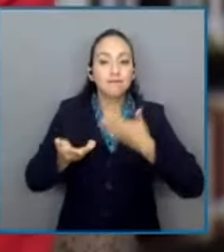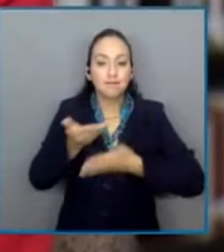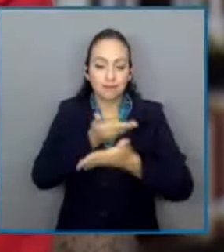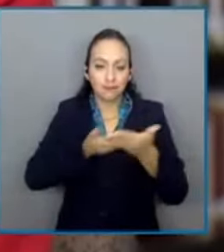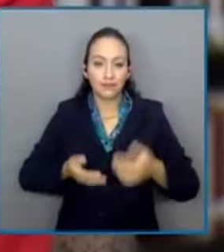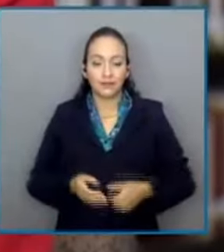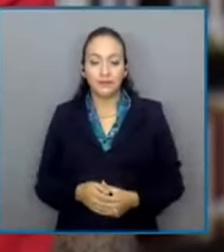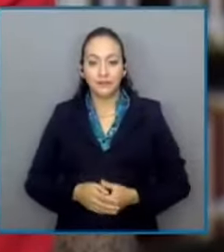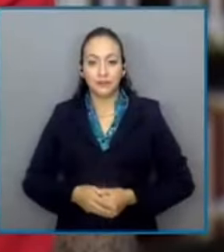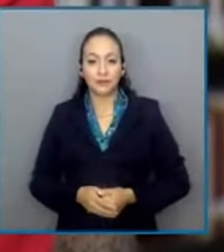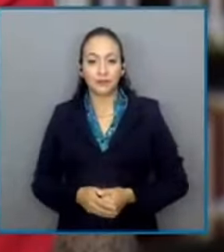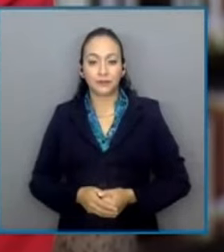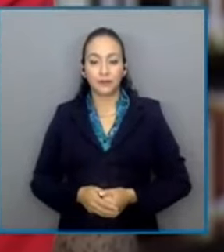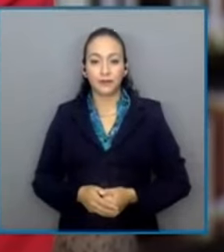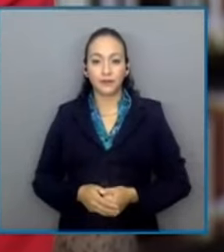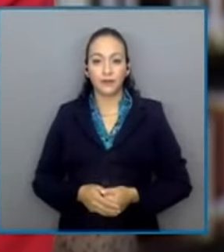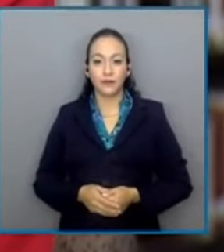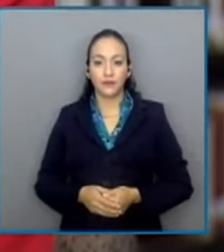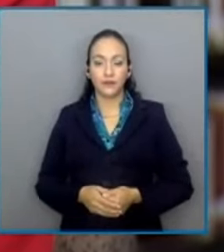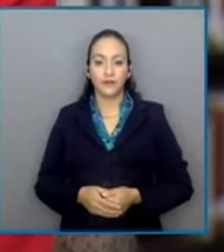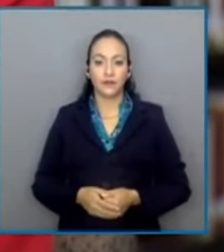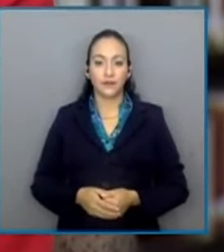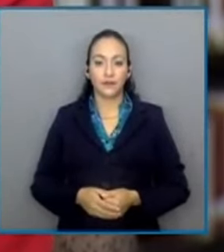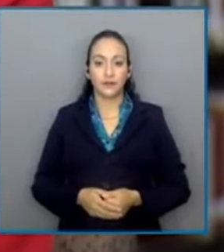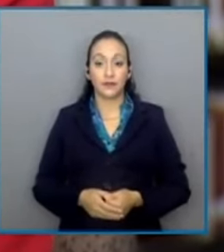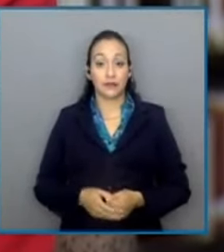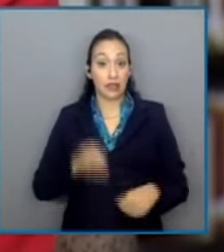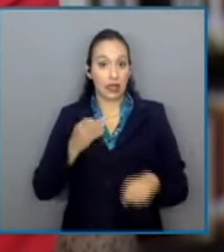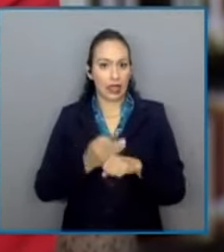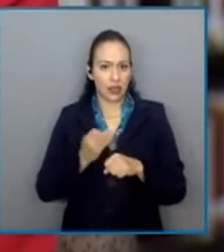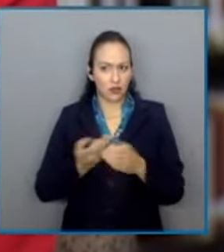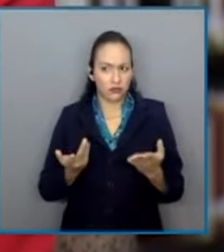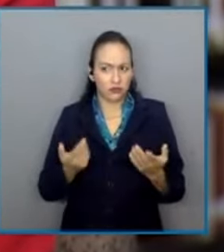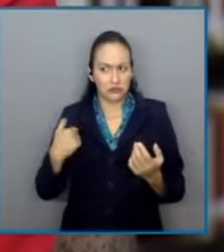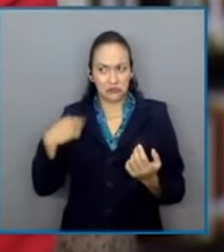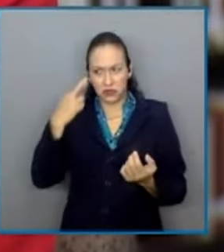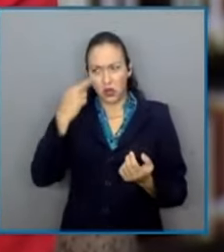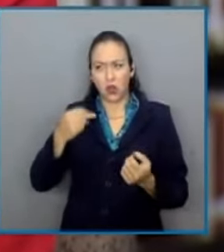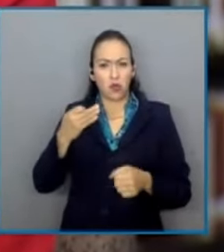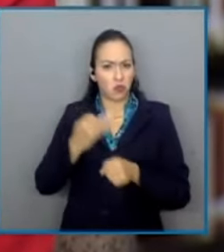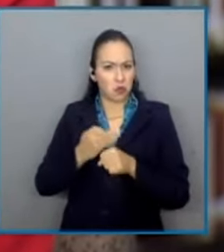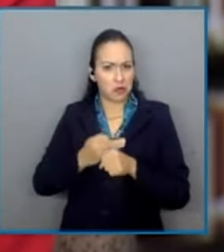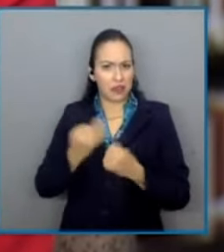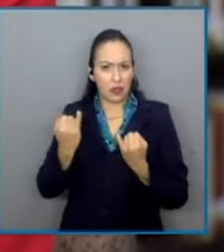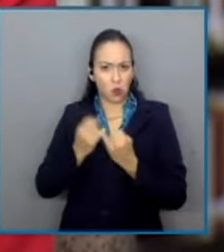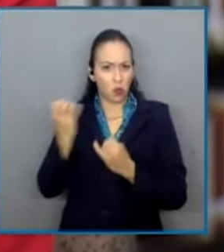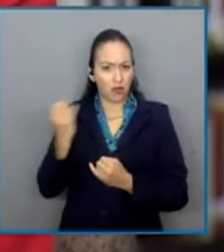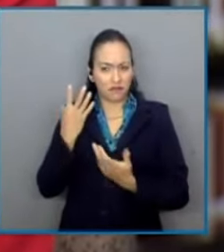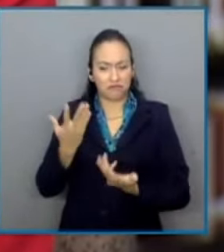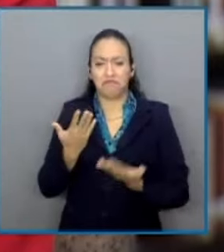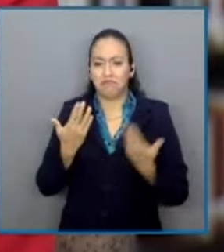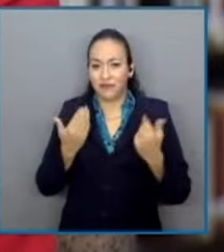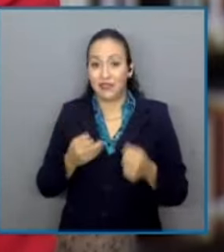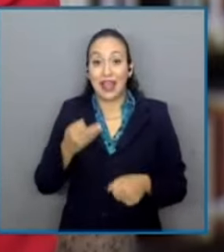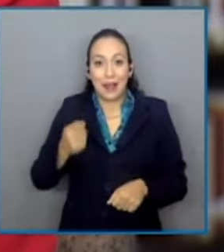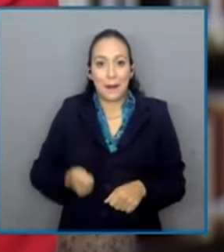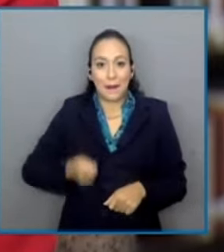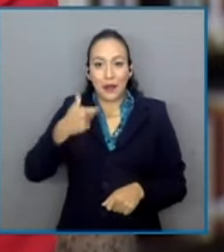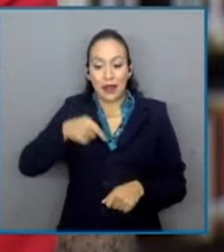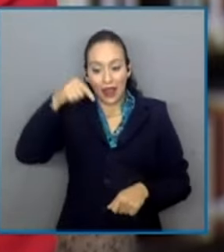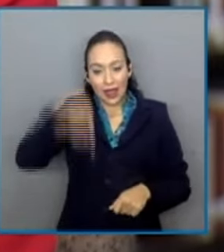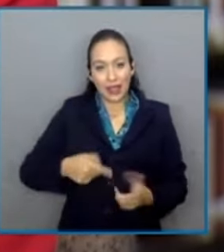Pero al día de hoy no ha habido un evento particular que muestre un espacio de reflexión desde la Judicatura y